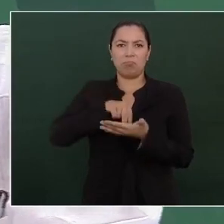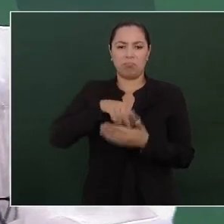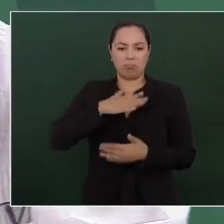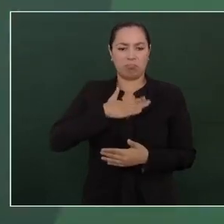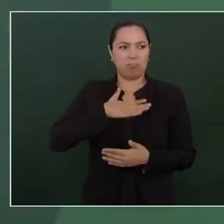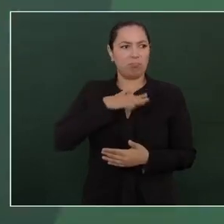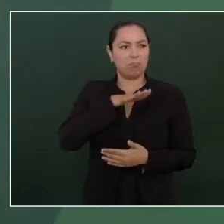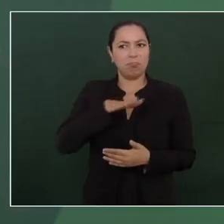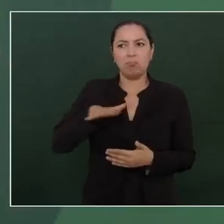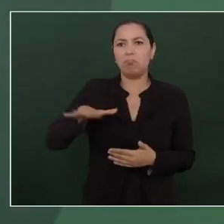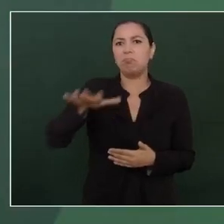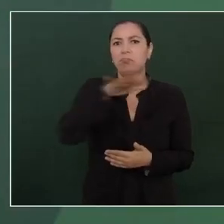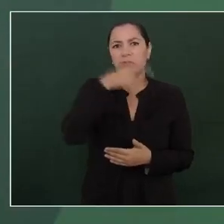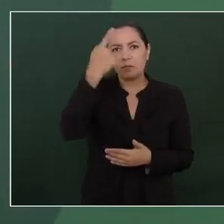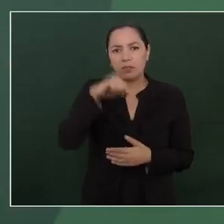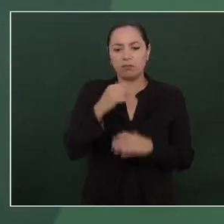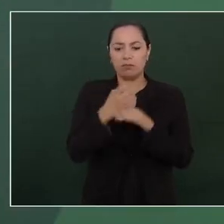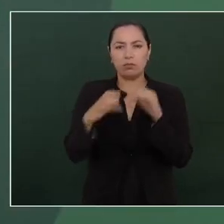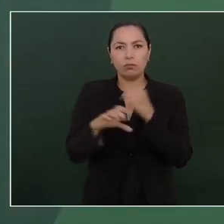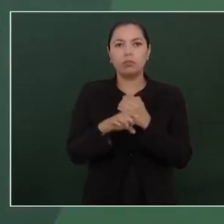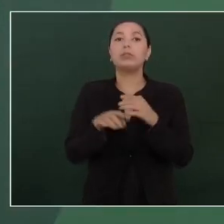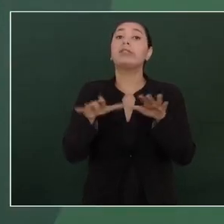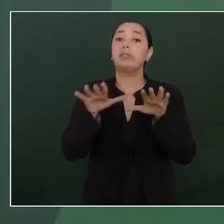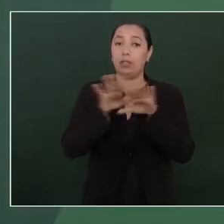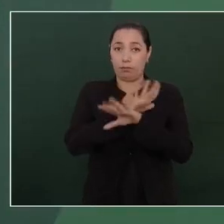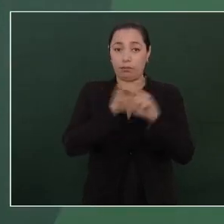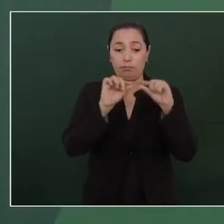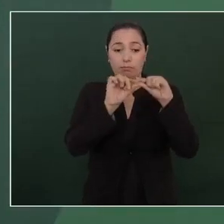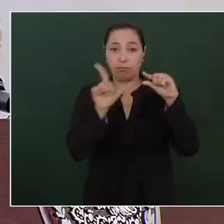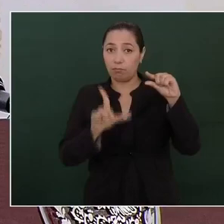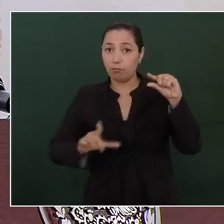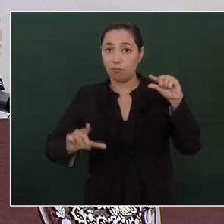para que las cosas cambien en el país,